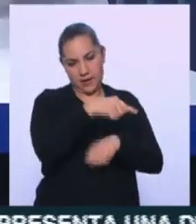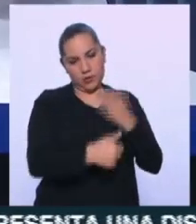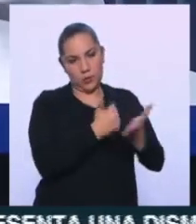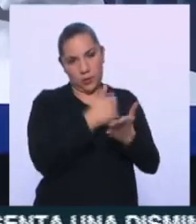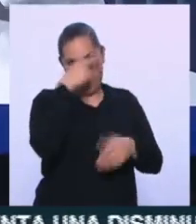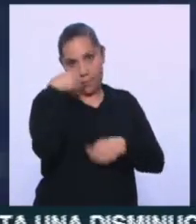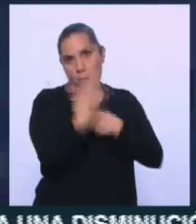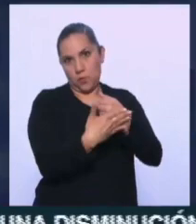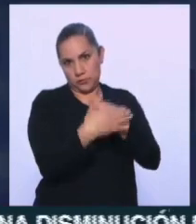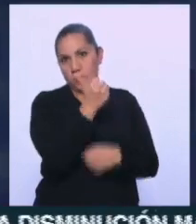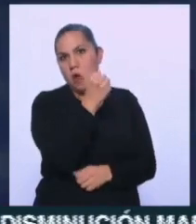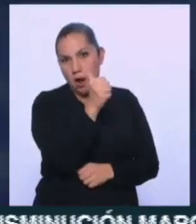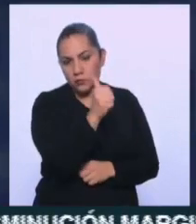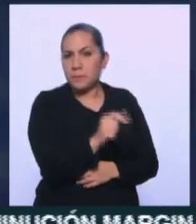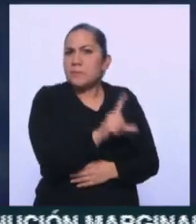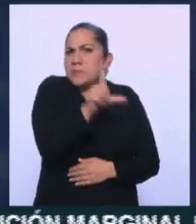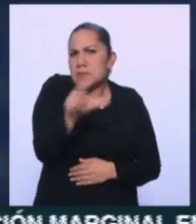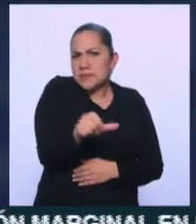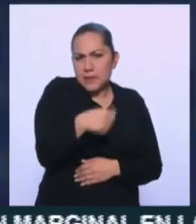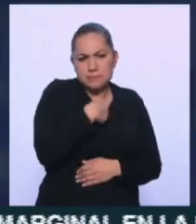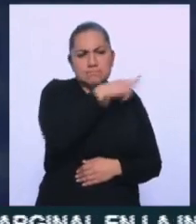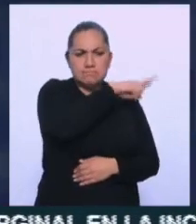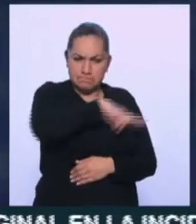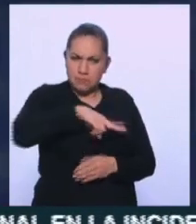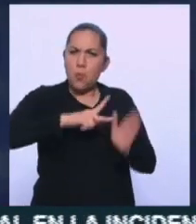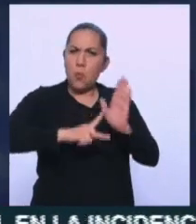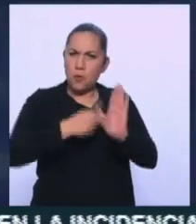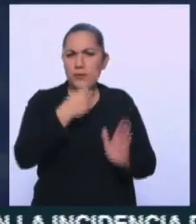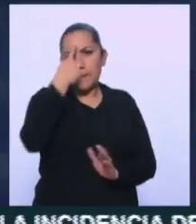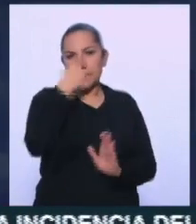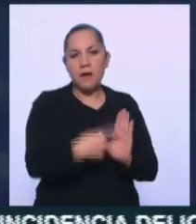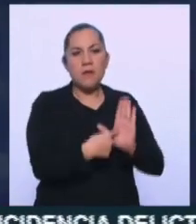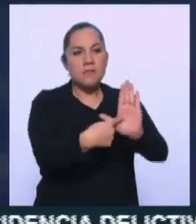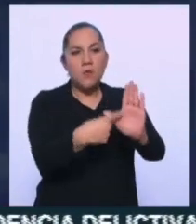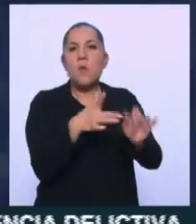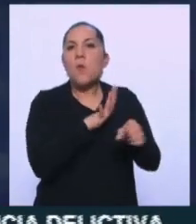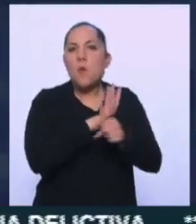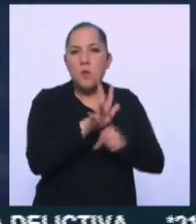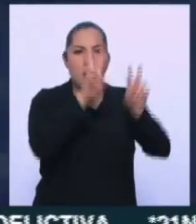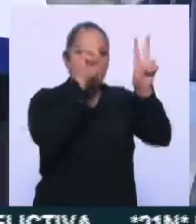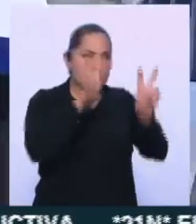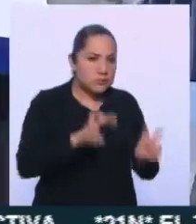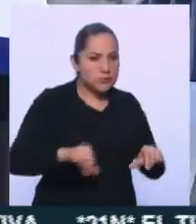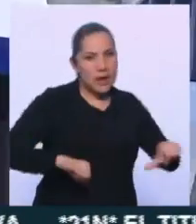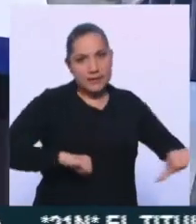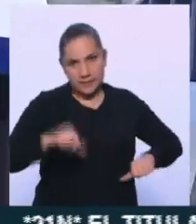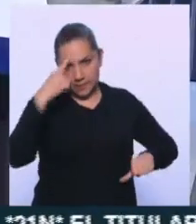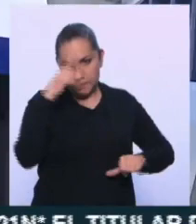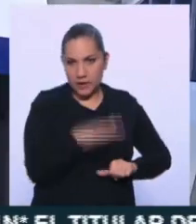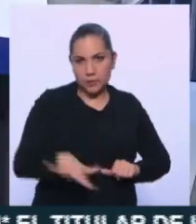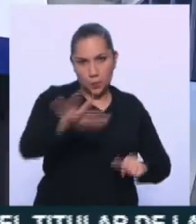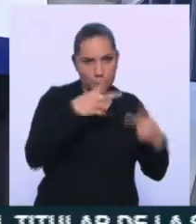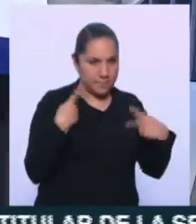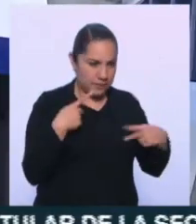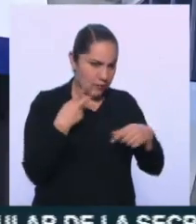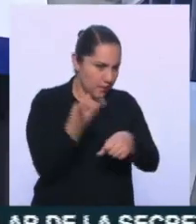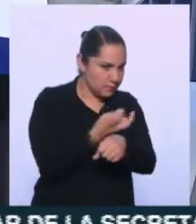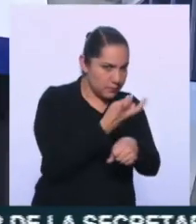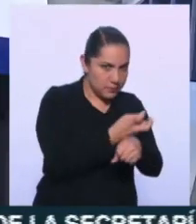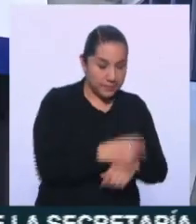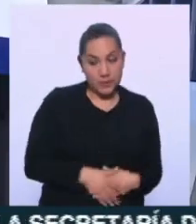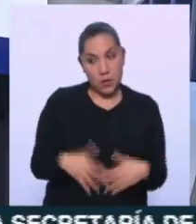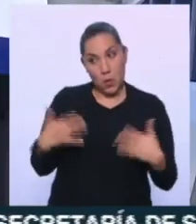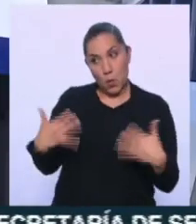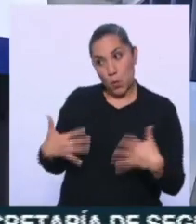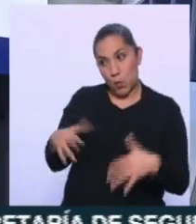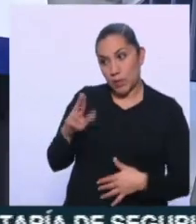la programación, con lo que va a suceder, para invitar a la gente a asistir a ese festival. No, hombre, Cristian, pues va a haber muchísimas actividades